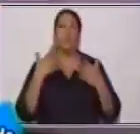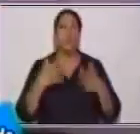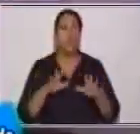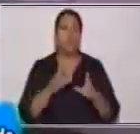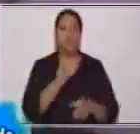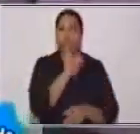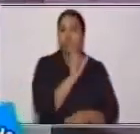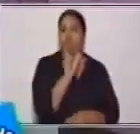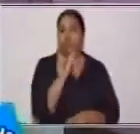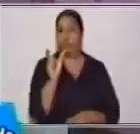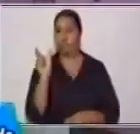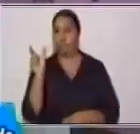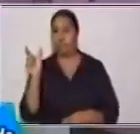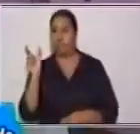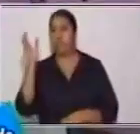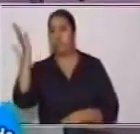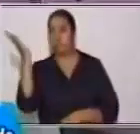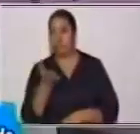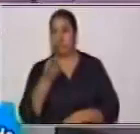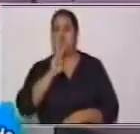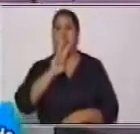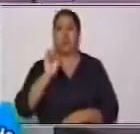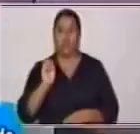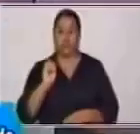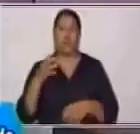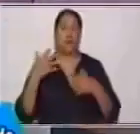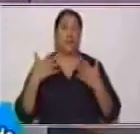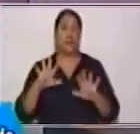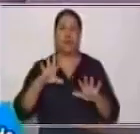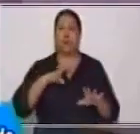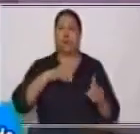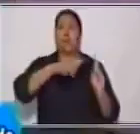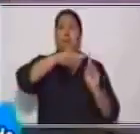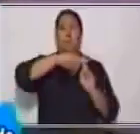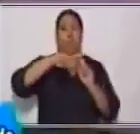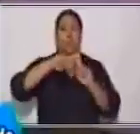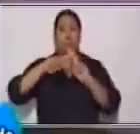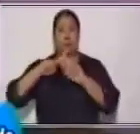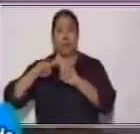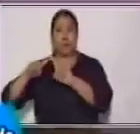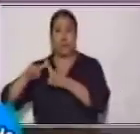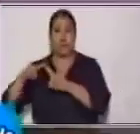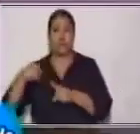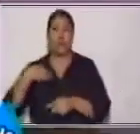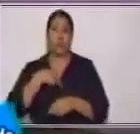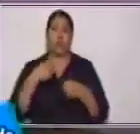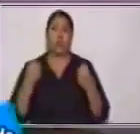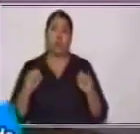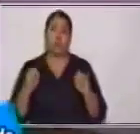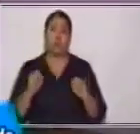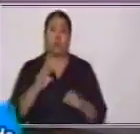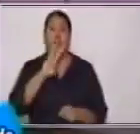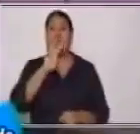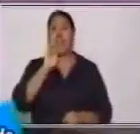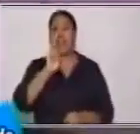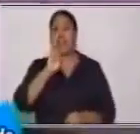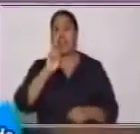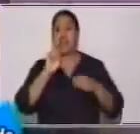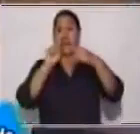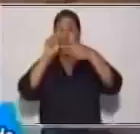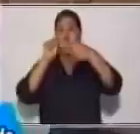proceso. Ya tenemos las multiplicaciones que debemos de realizar. Y tenemos este 30 que está dividiendo todo el